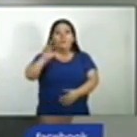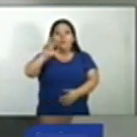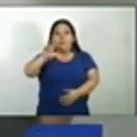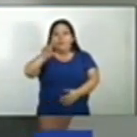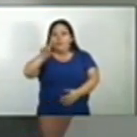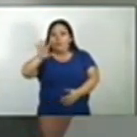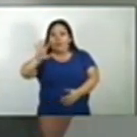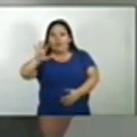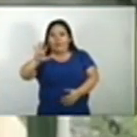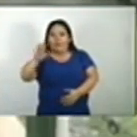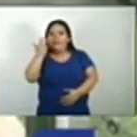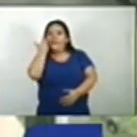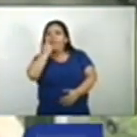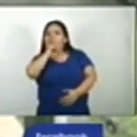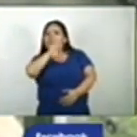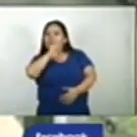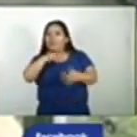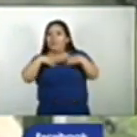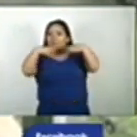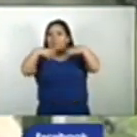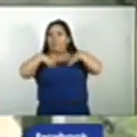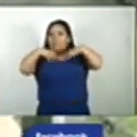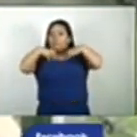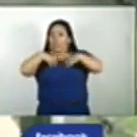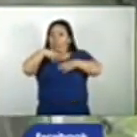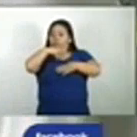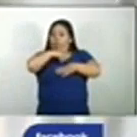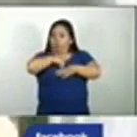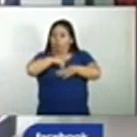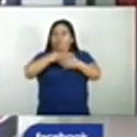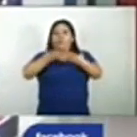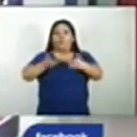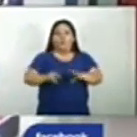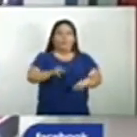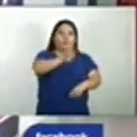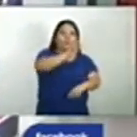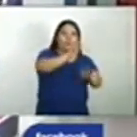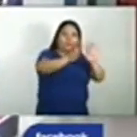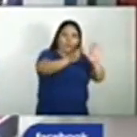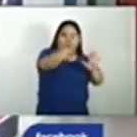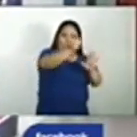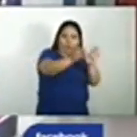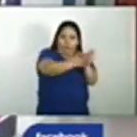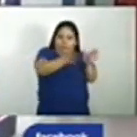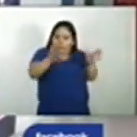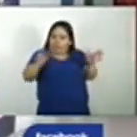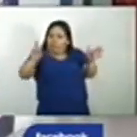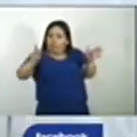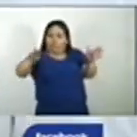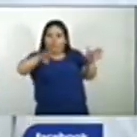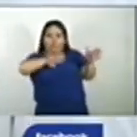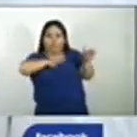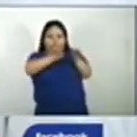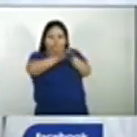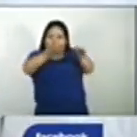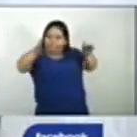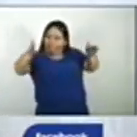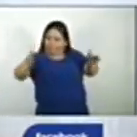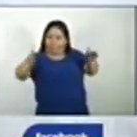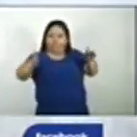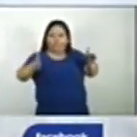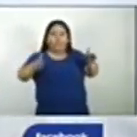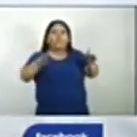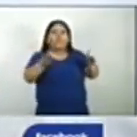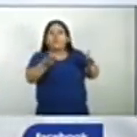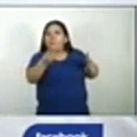315 casos de infecciones respiratorias agudas se registraron entre el 27 de agosto y el 2 de septiembre, es decir,